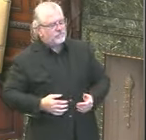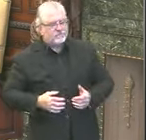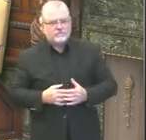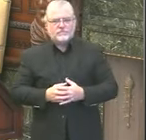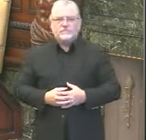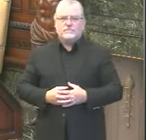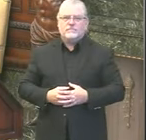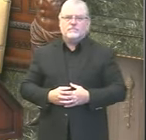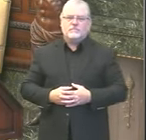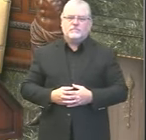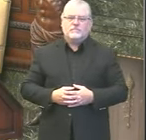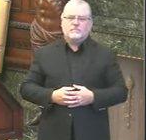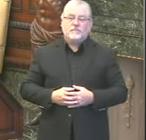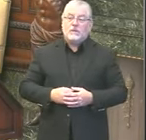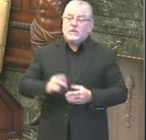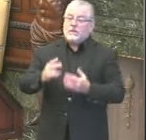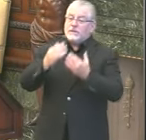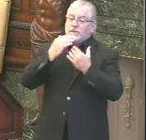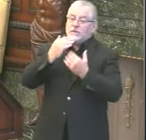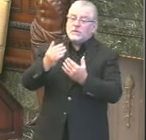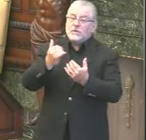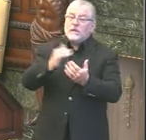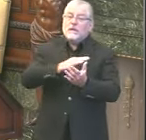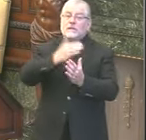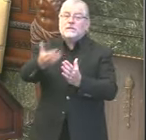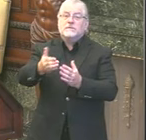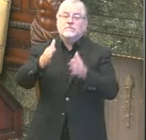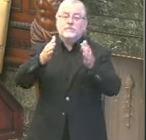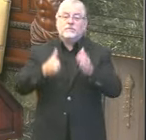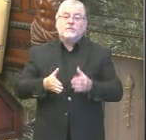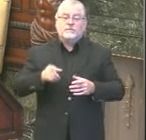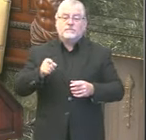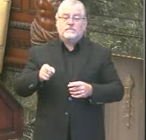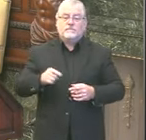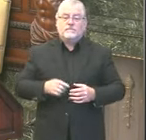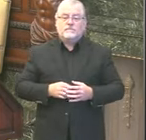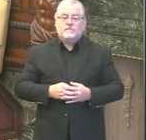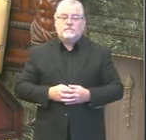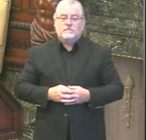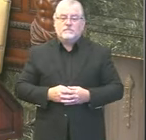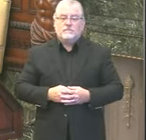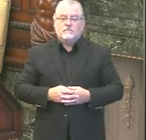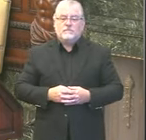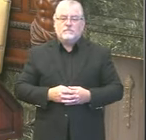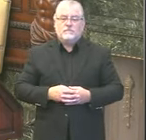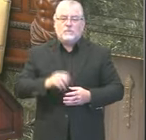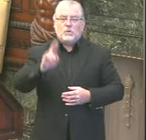Thanks, Manny. We're going to go now to Argenis Figueroa with Univision.